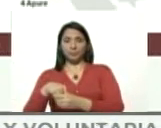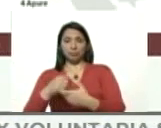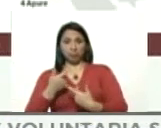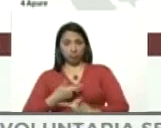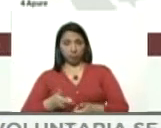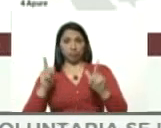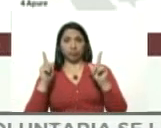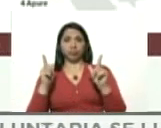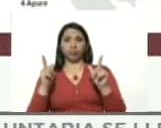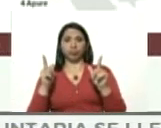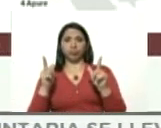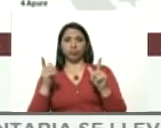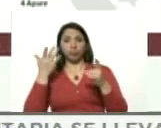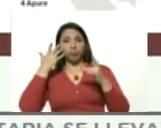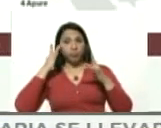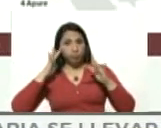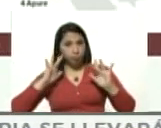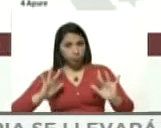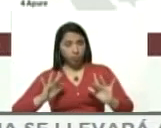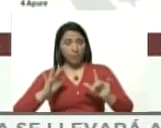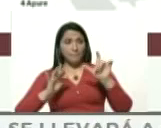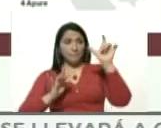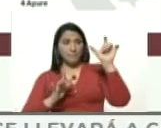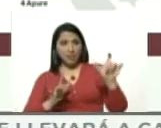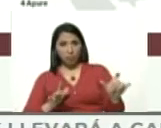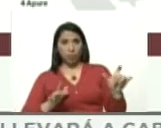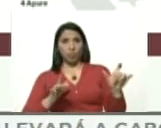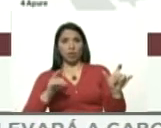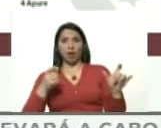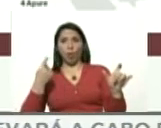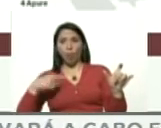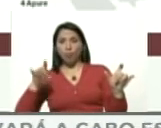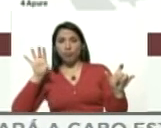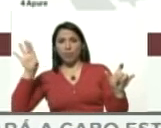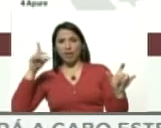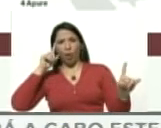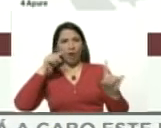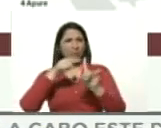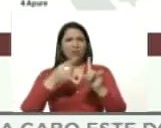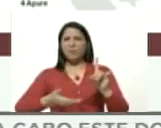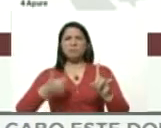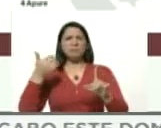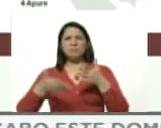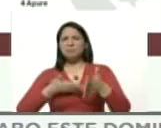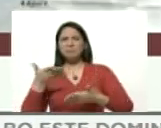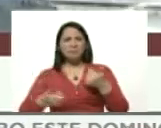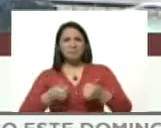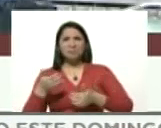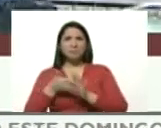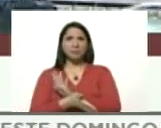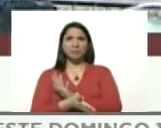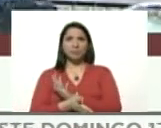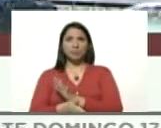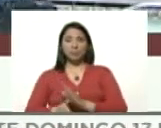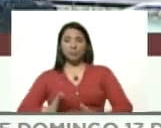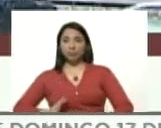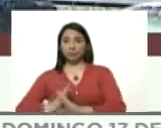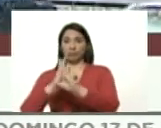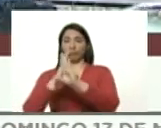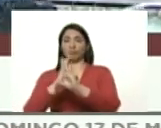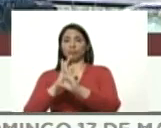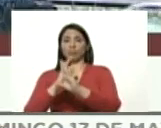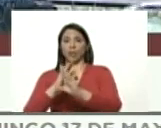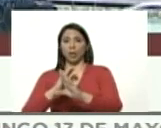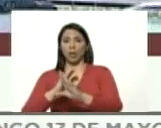permite, en el caso de los vectores importados, el objetivo fundamental de cortar con la cadena